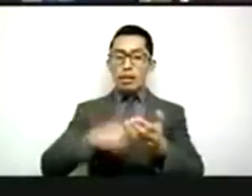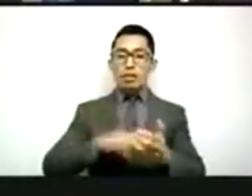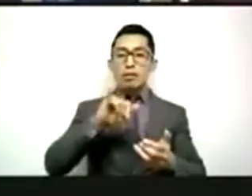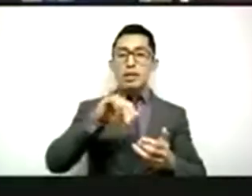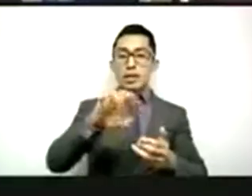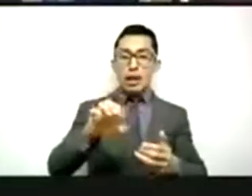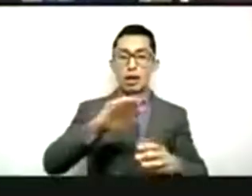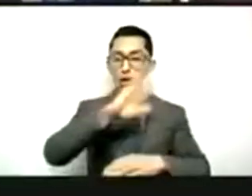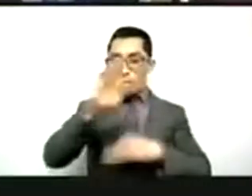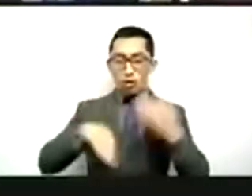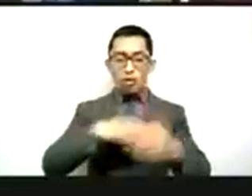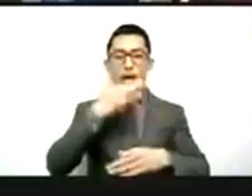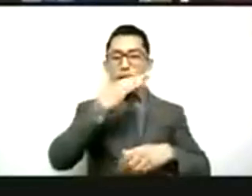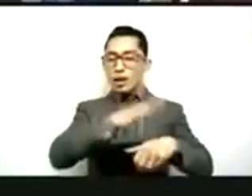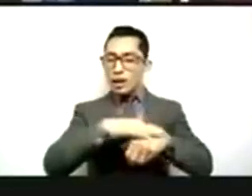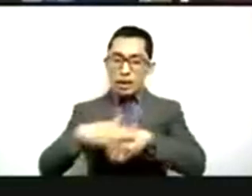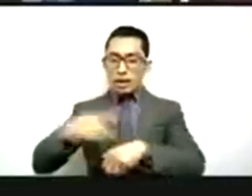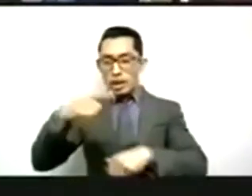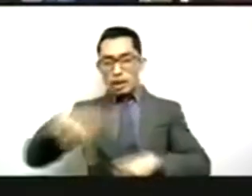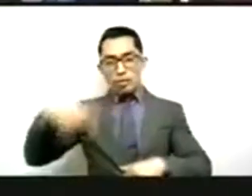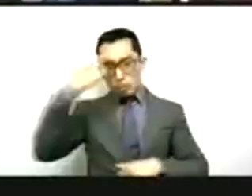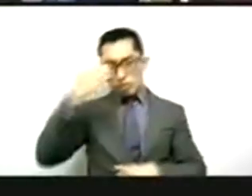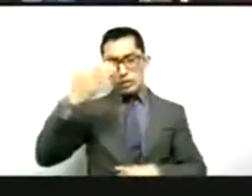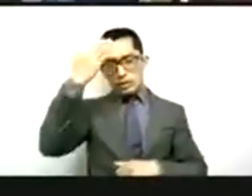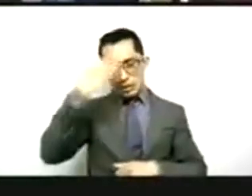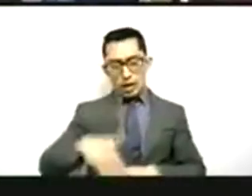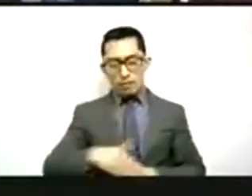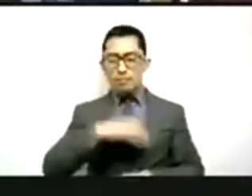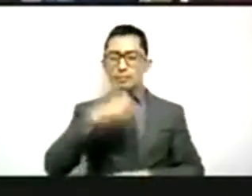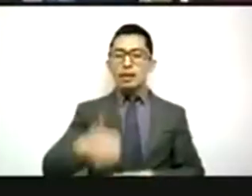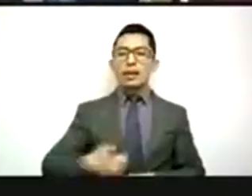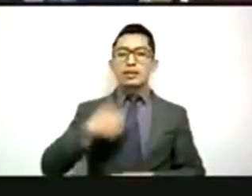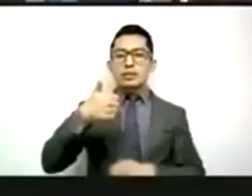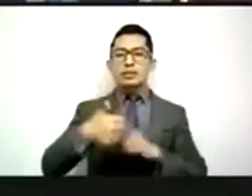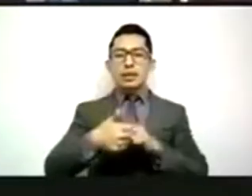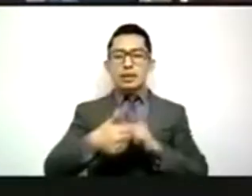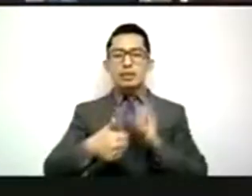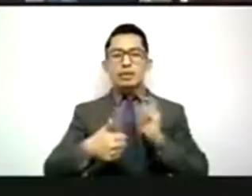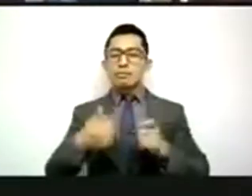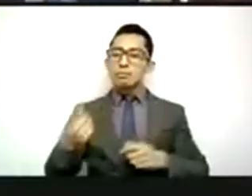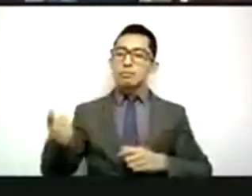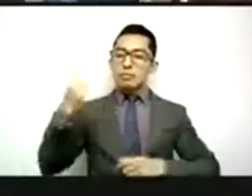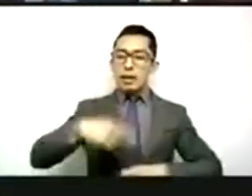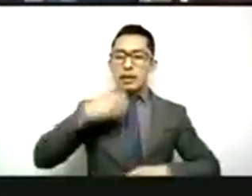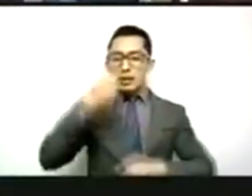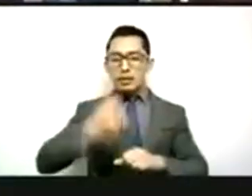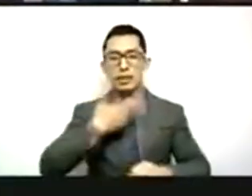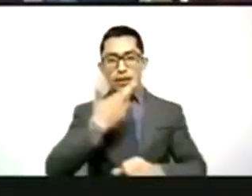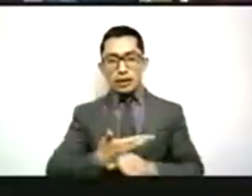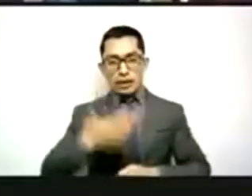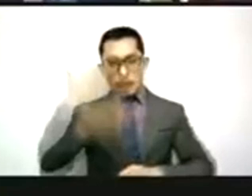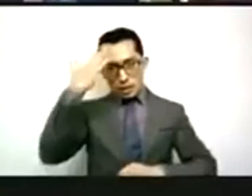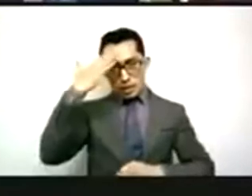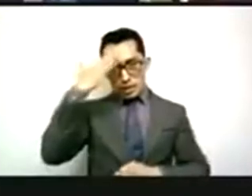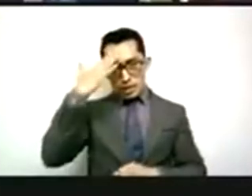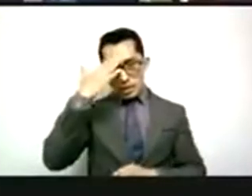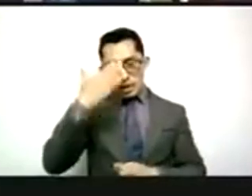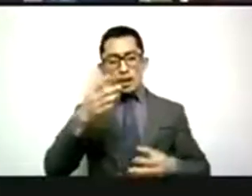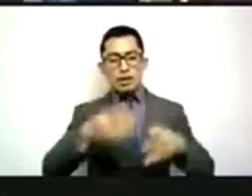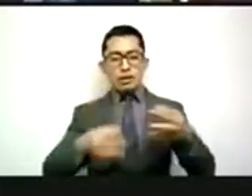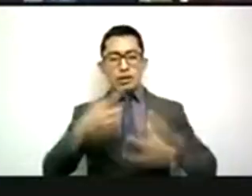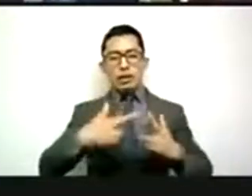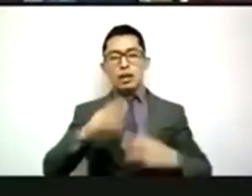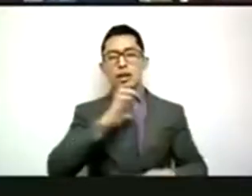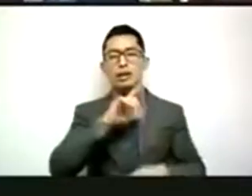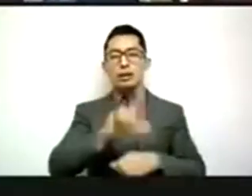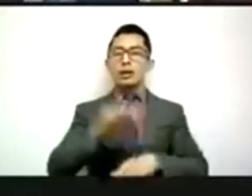su conocimiento. Sexto, se ordena a la Secretaría General de esta sala especializada de vista